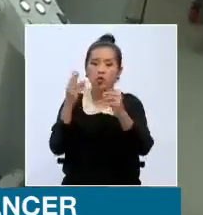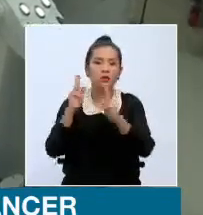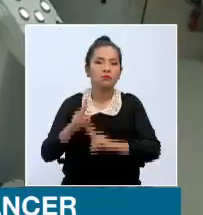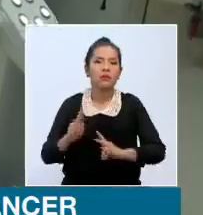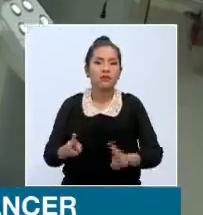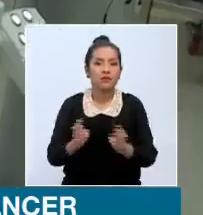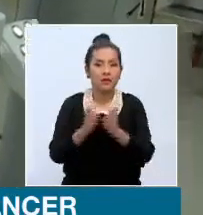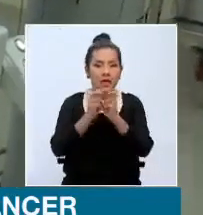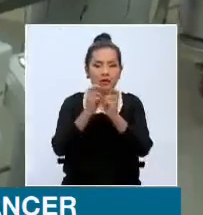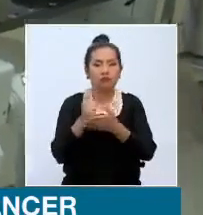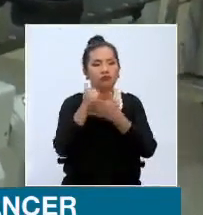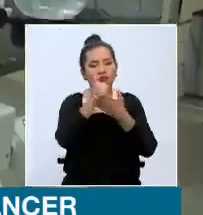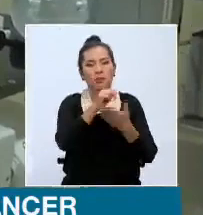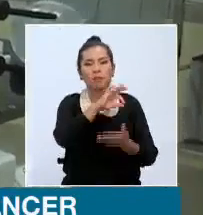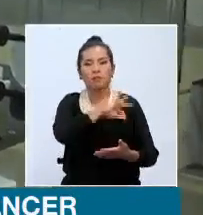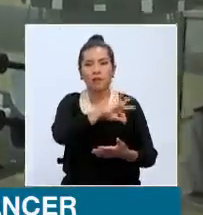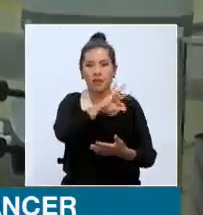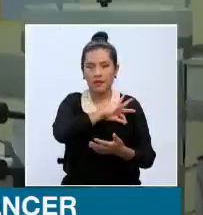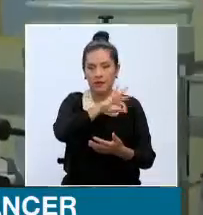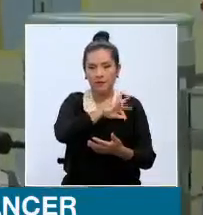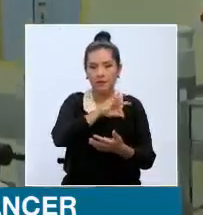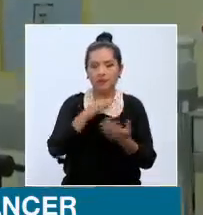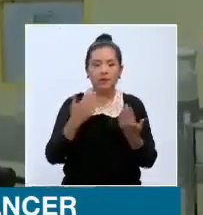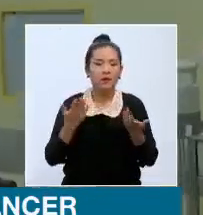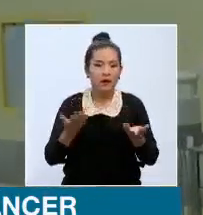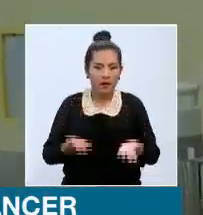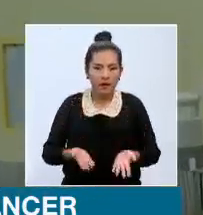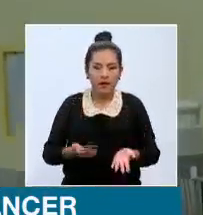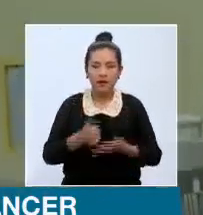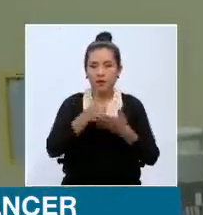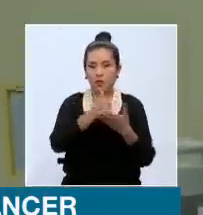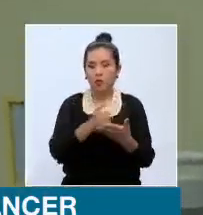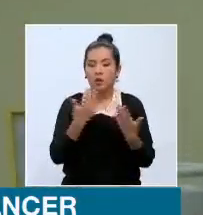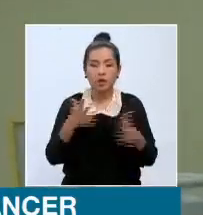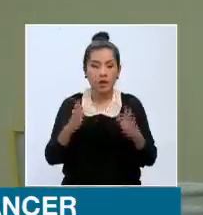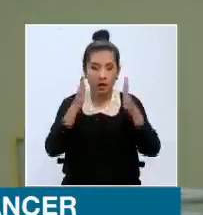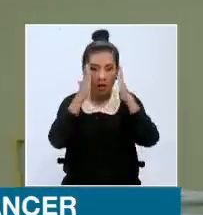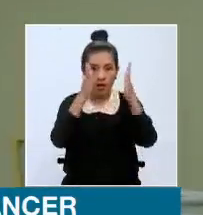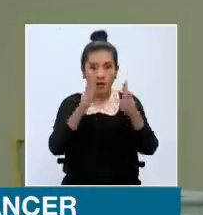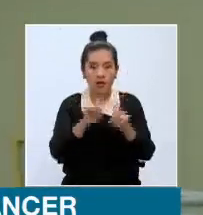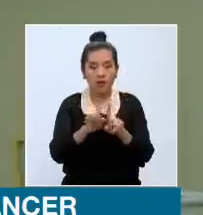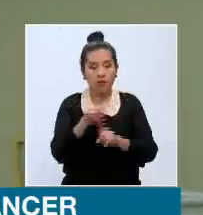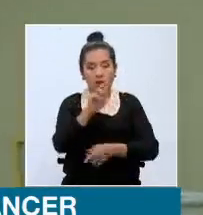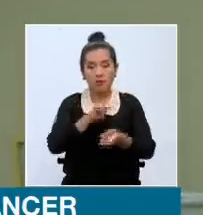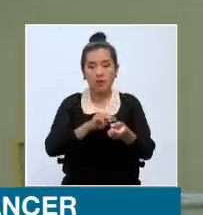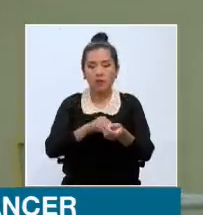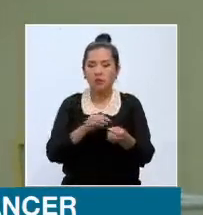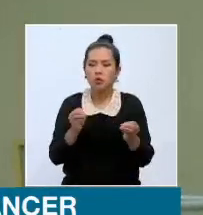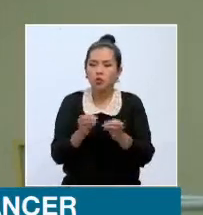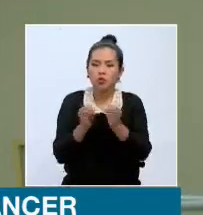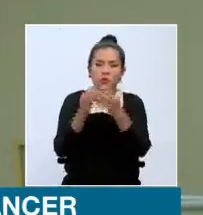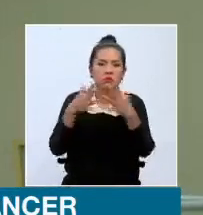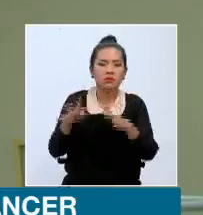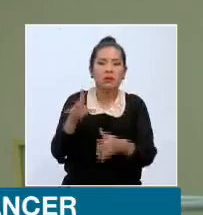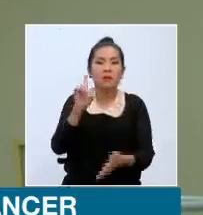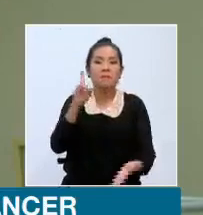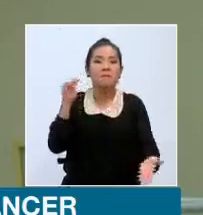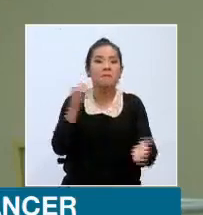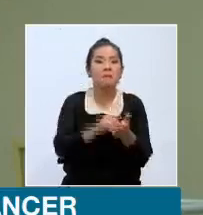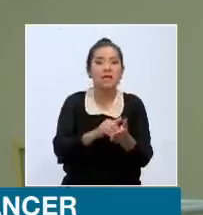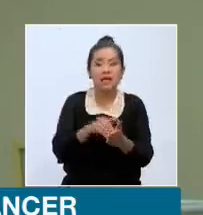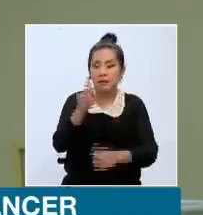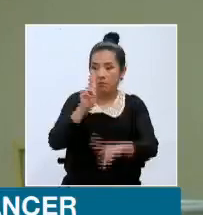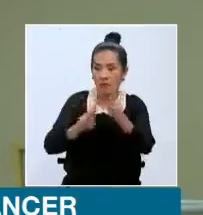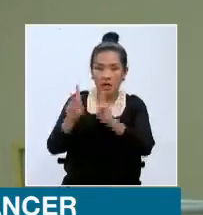están siendo beneficiados, ya han atendido en el centro nuclear alrededor de